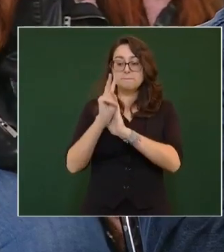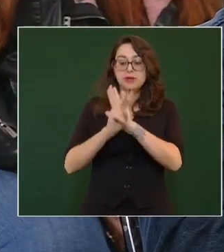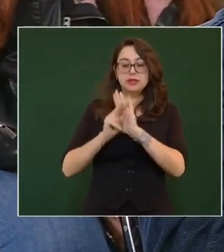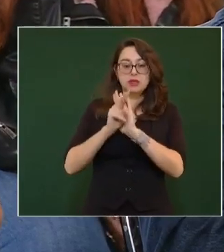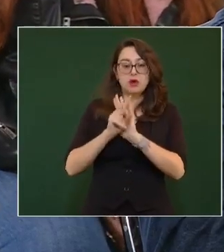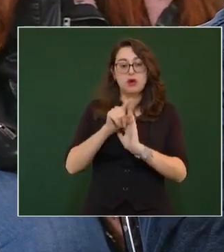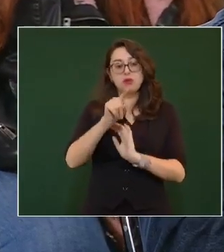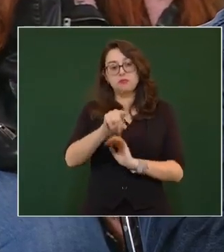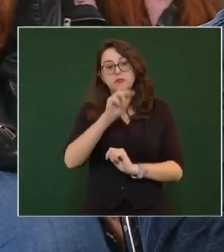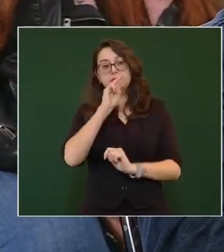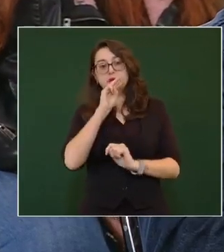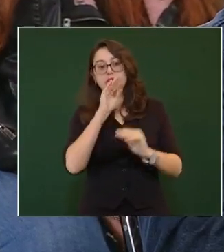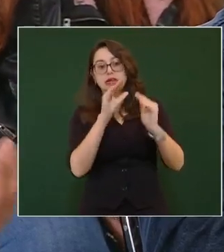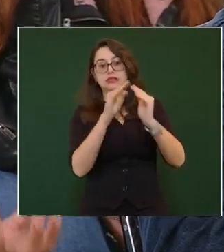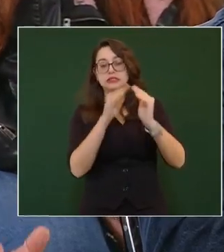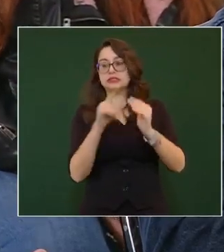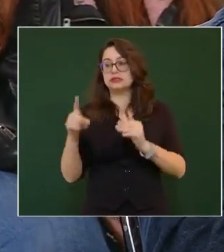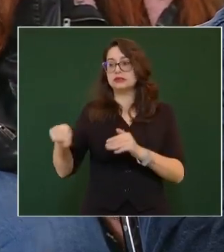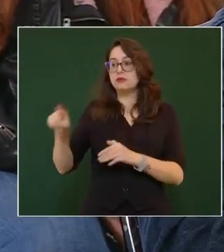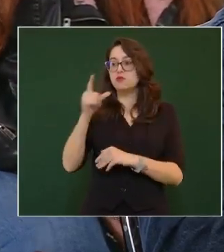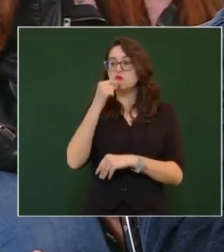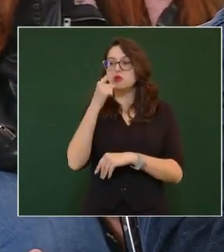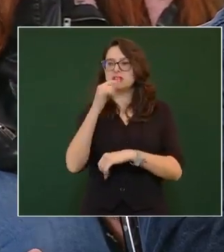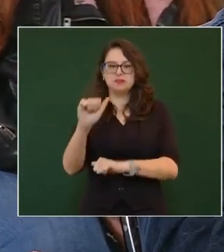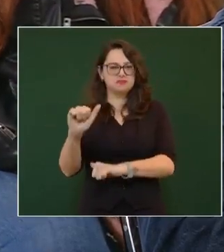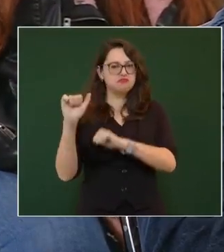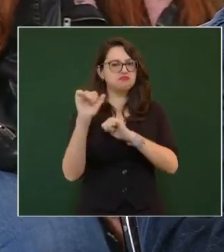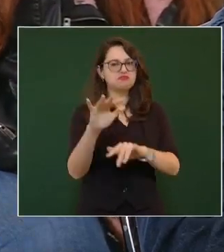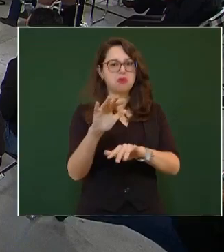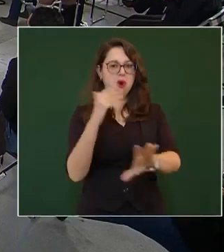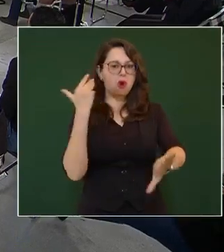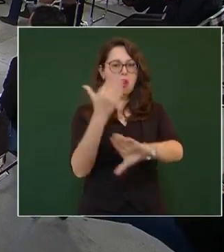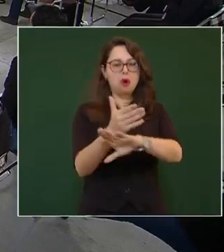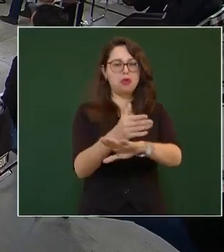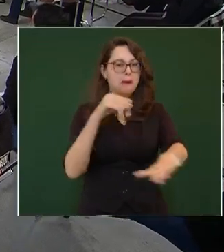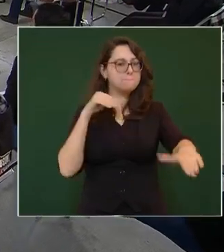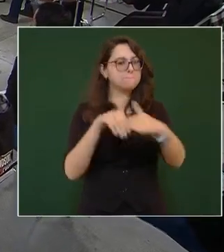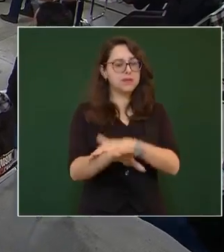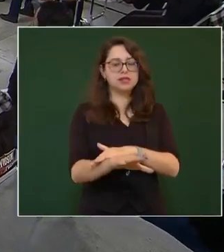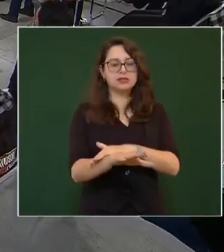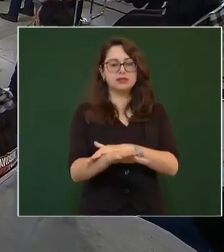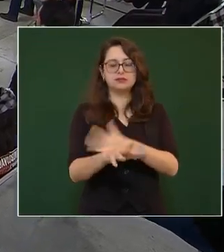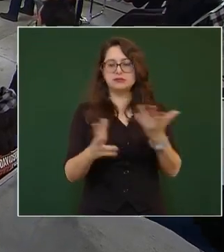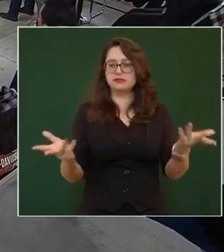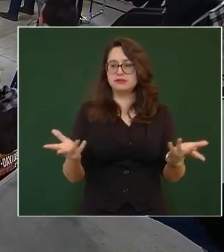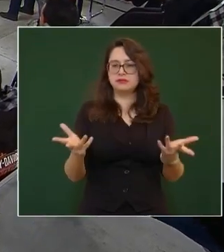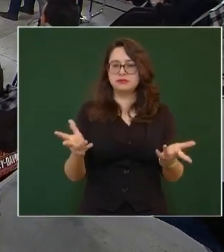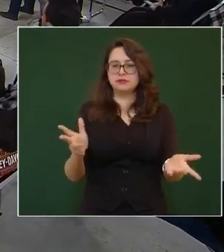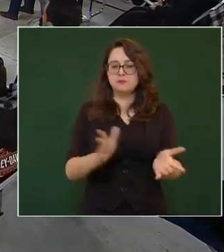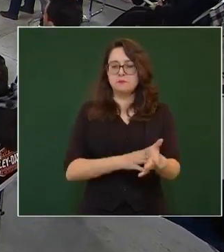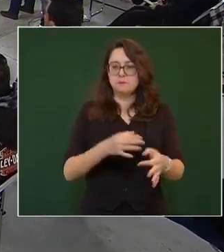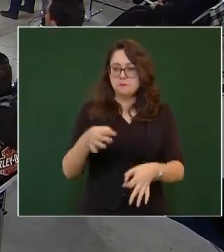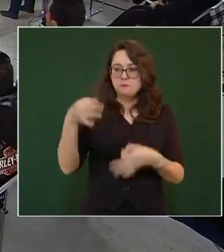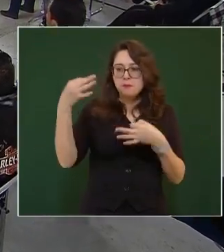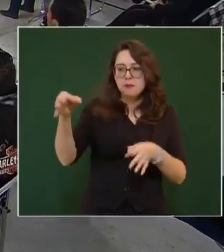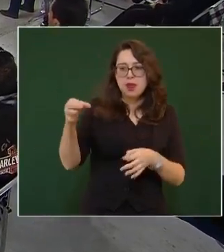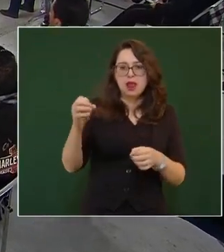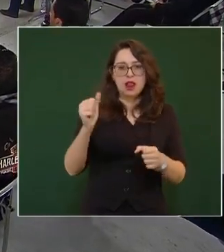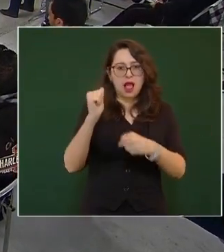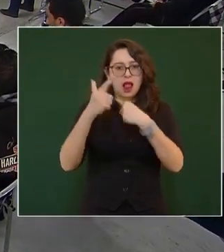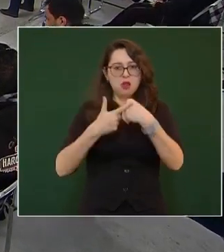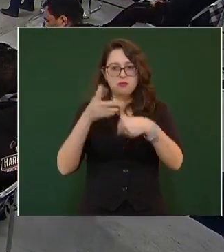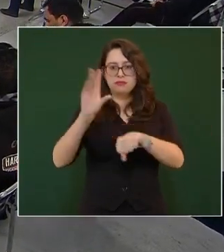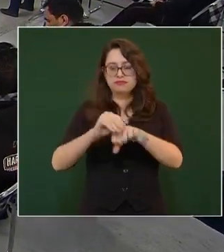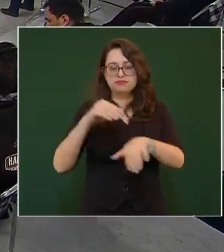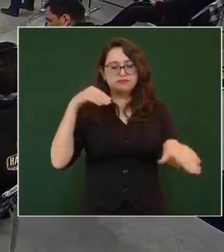madre y no había orden de cateos ni orden de aprehensión. Fue la policía estatal, incluso,